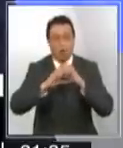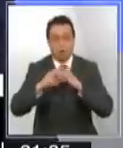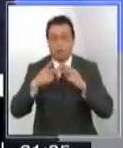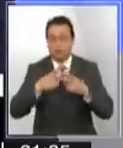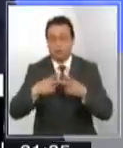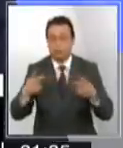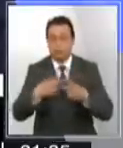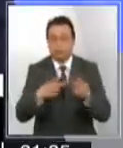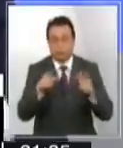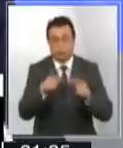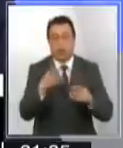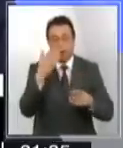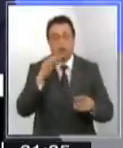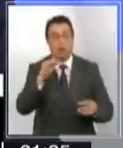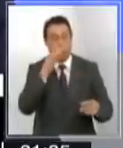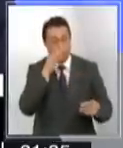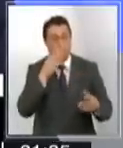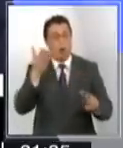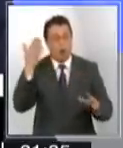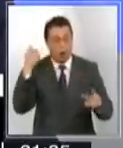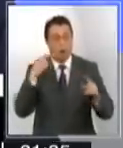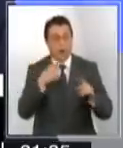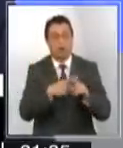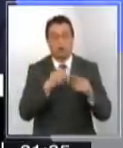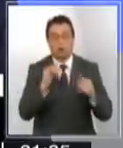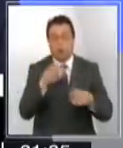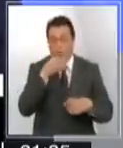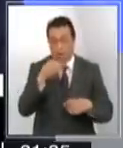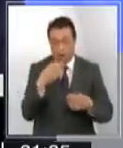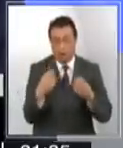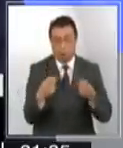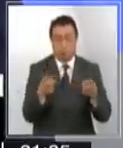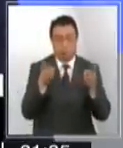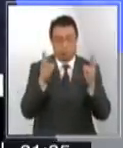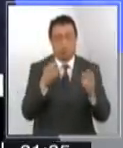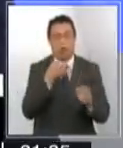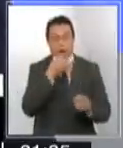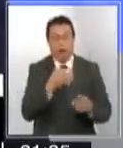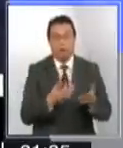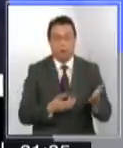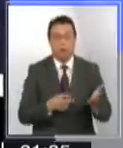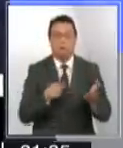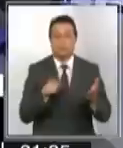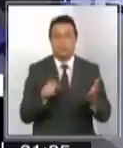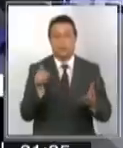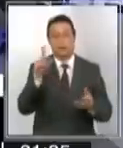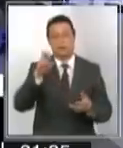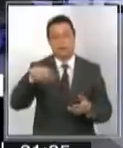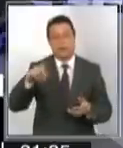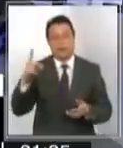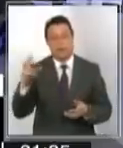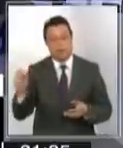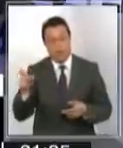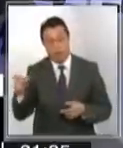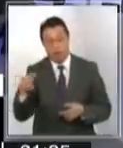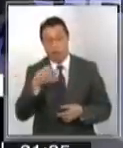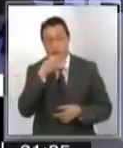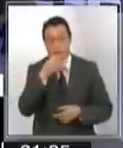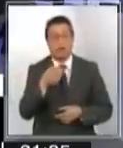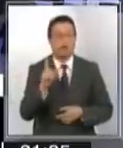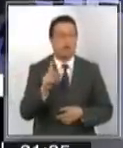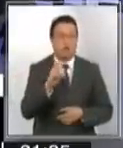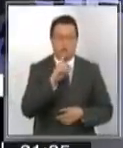él era usuario, consumidor, ¿no es cierto?, y casi recomendaba el uso de la marihuana. Tenemos a Senda que dice que no es